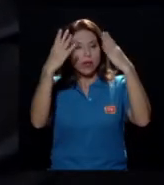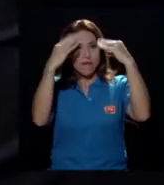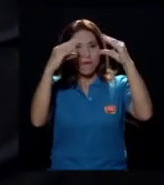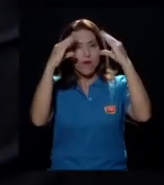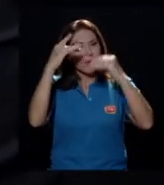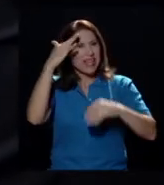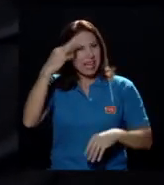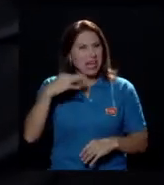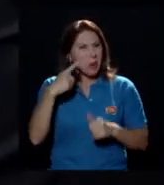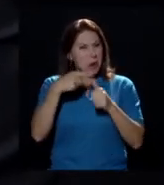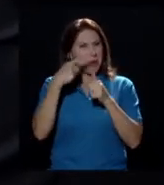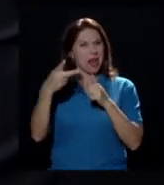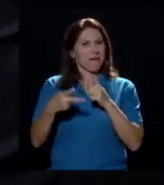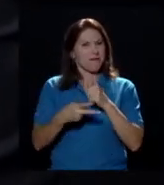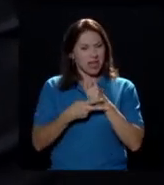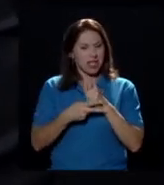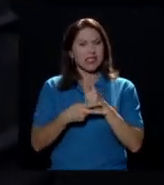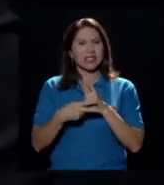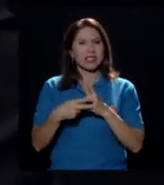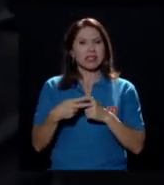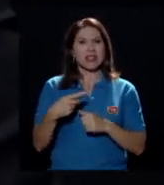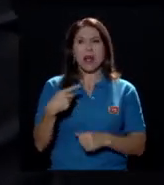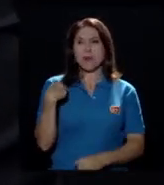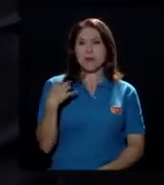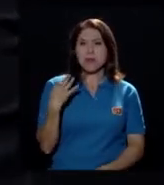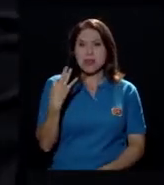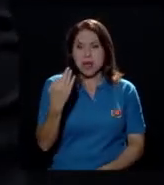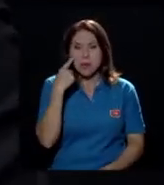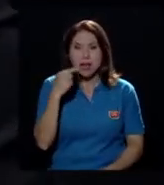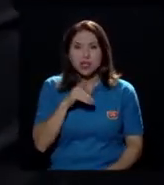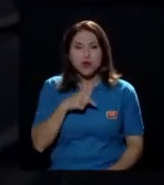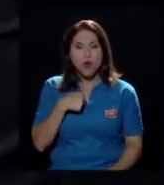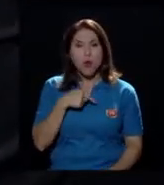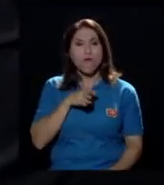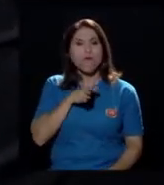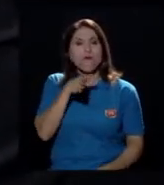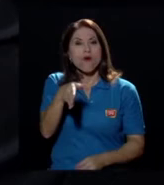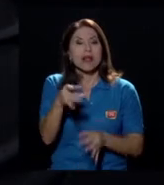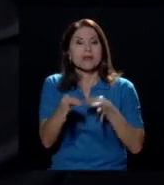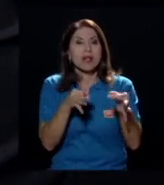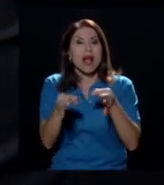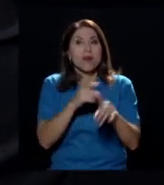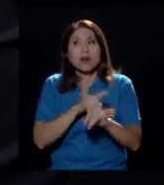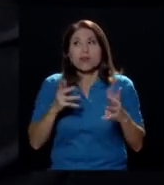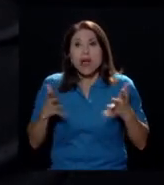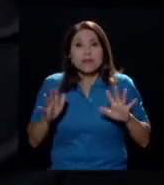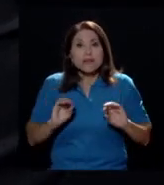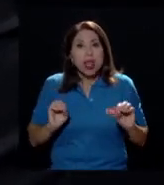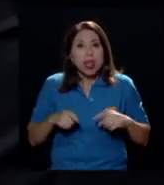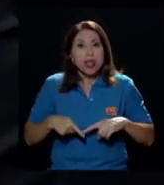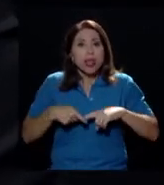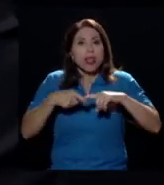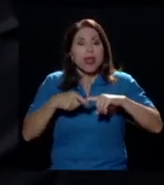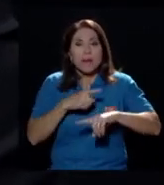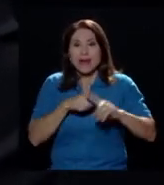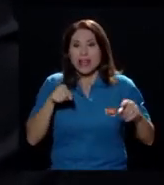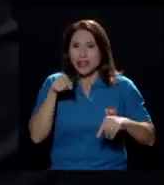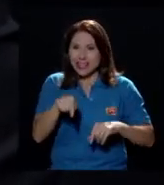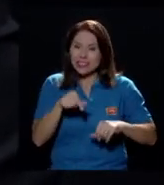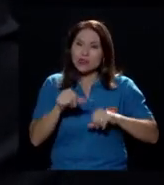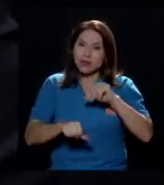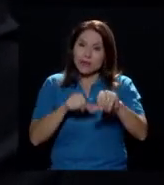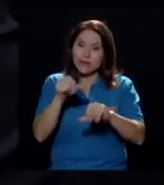vez me convocaron a explicarlo, pero ahí quedó. Pero sí, esto es un esfuerzo importante de buscar.